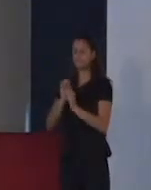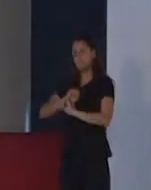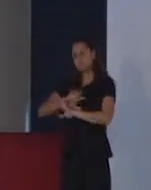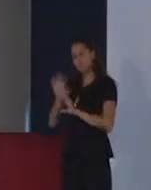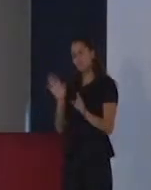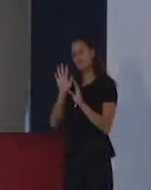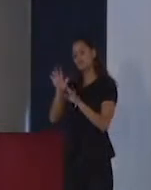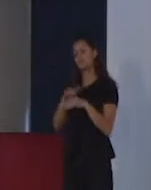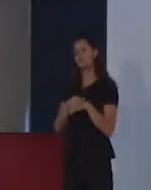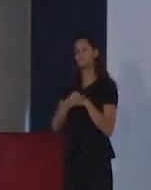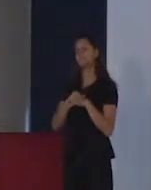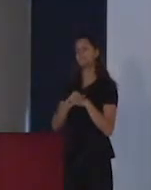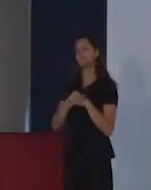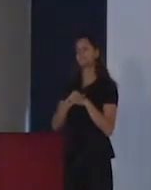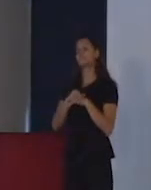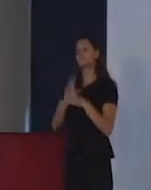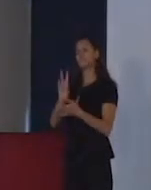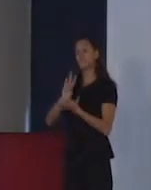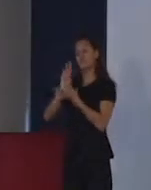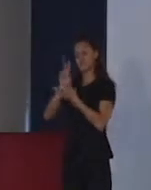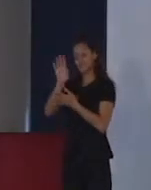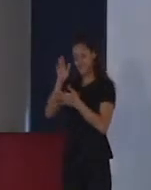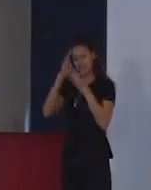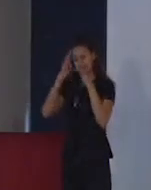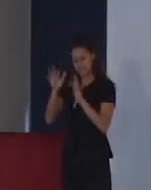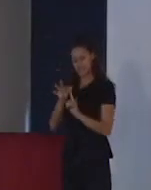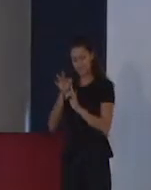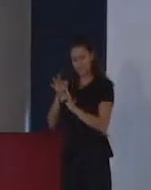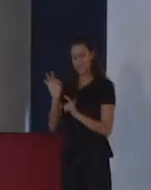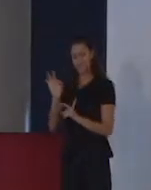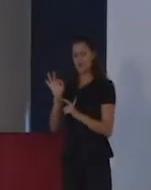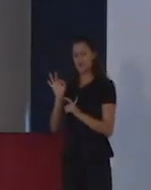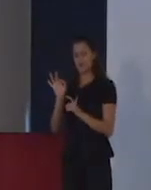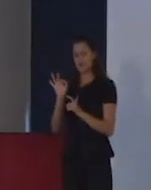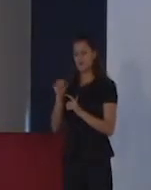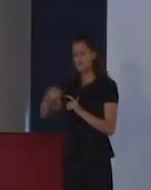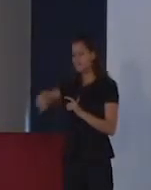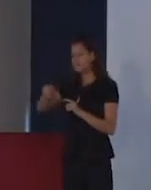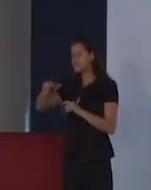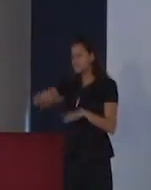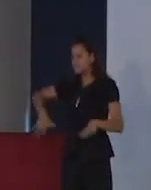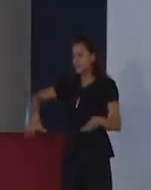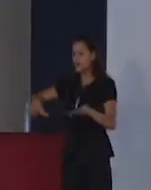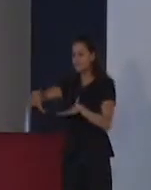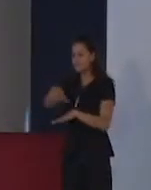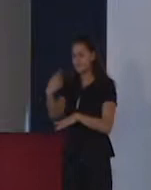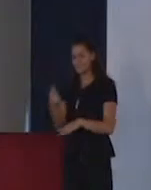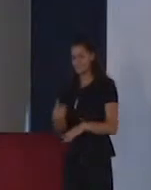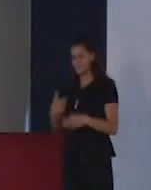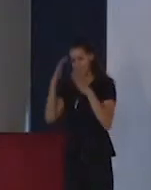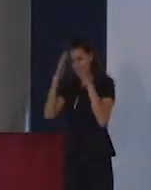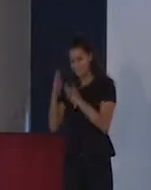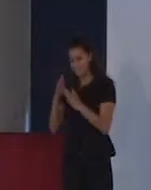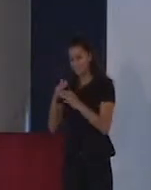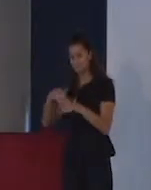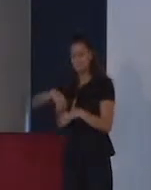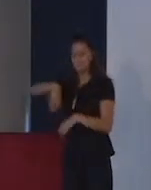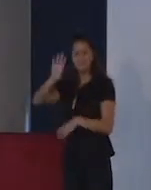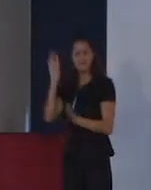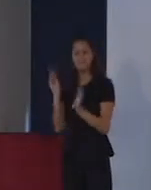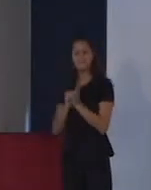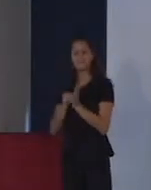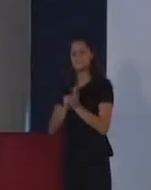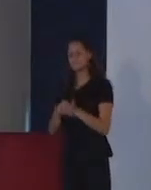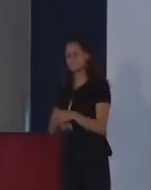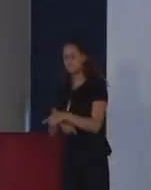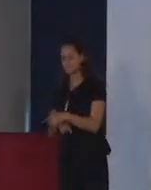atención exclusiva del aula especializada o esos escenarios específicos de atención muchas veces no responden a